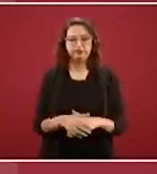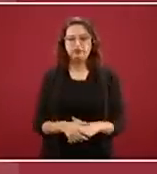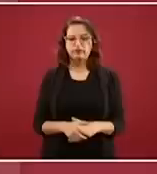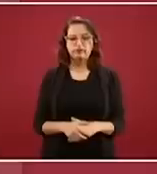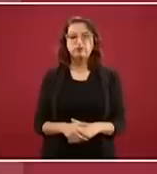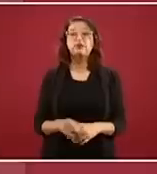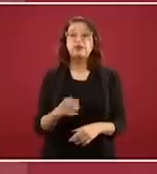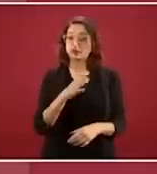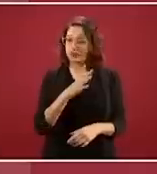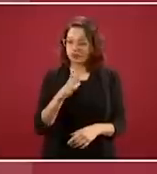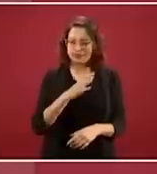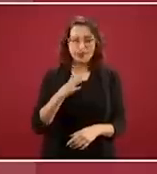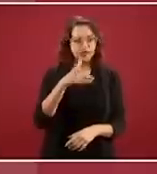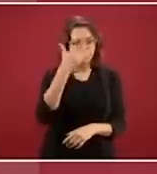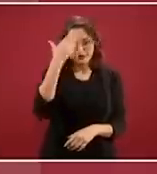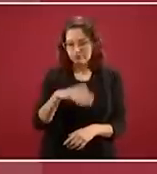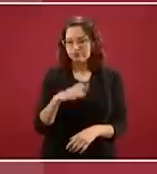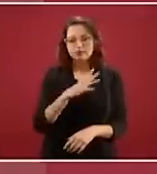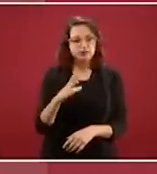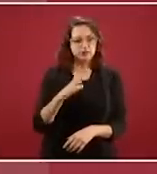De que existen,